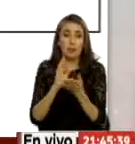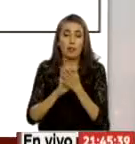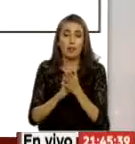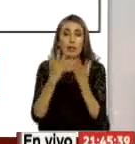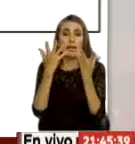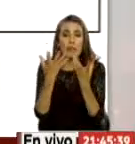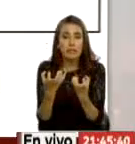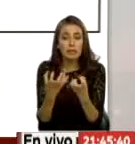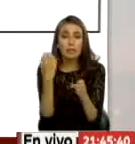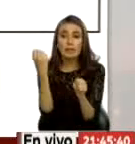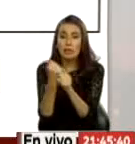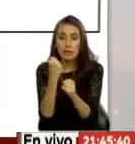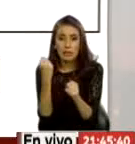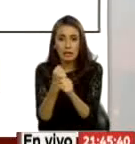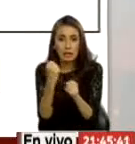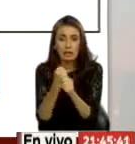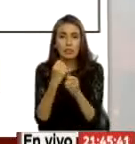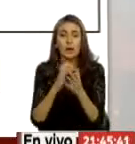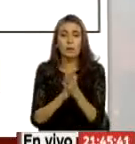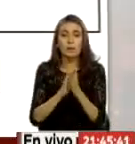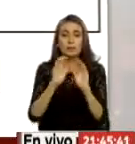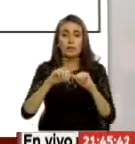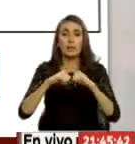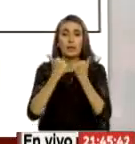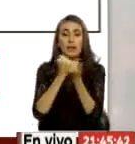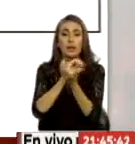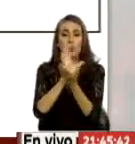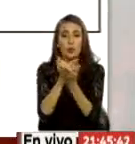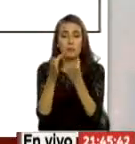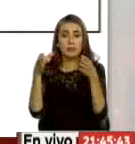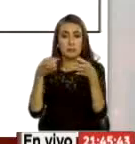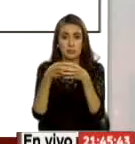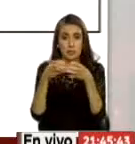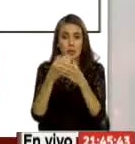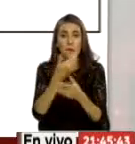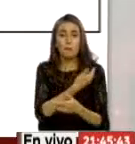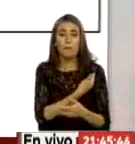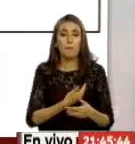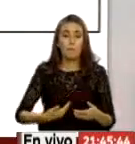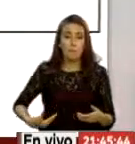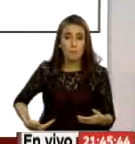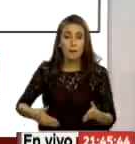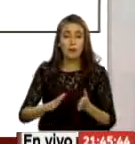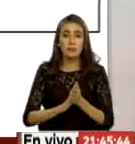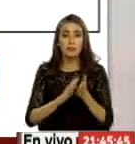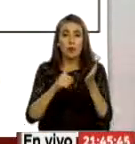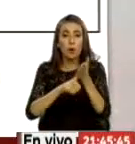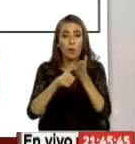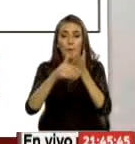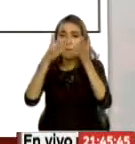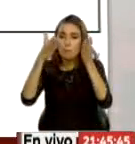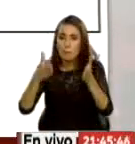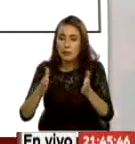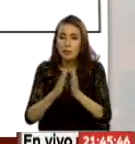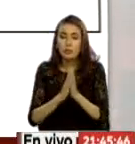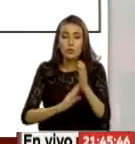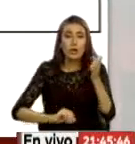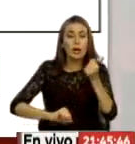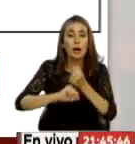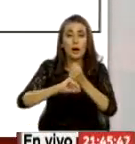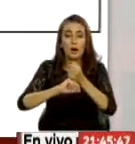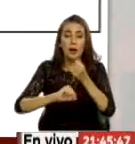quiere trabajo de sus legisladores, de su presidente, de sus ministros, todos remar, ayudar a